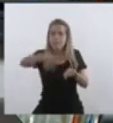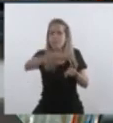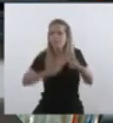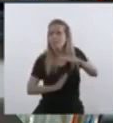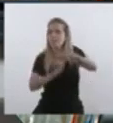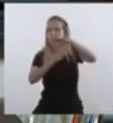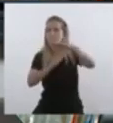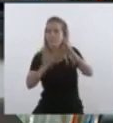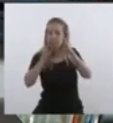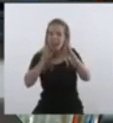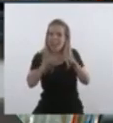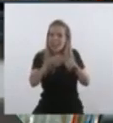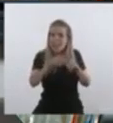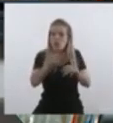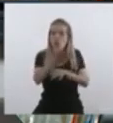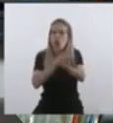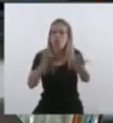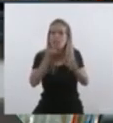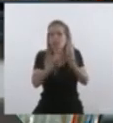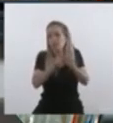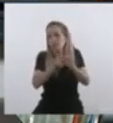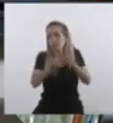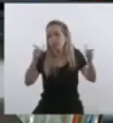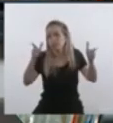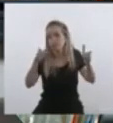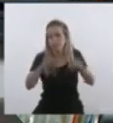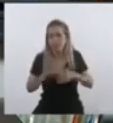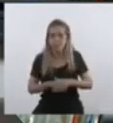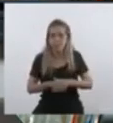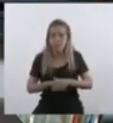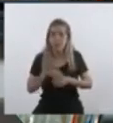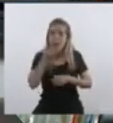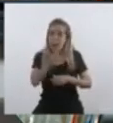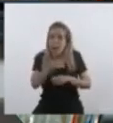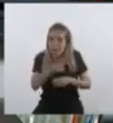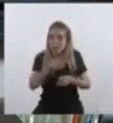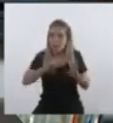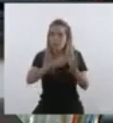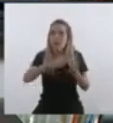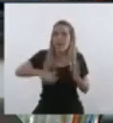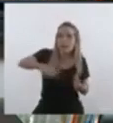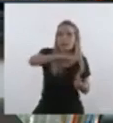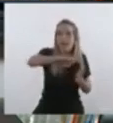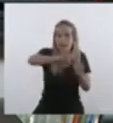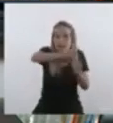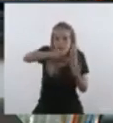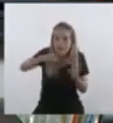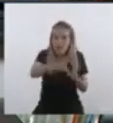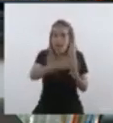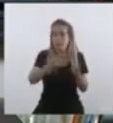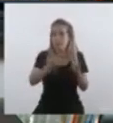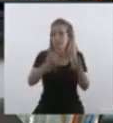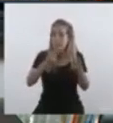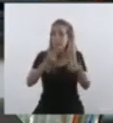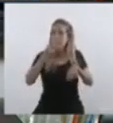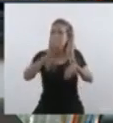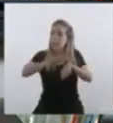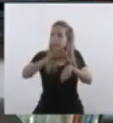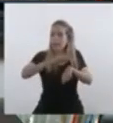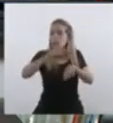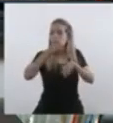velocidad de contagio es mayor y donde las necesidades de atención médica,